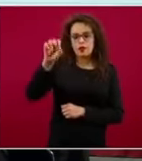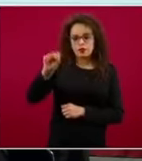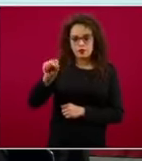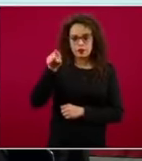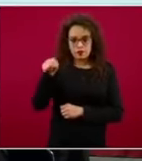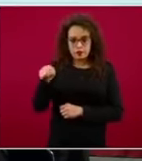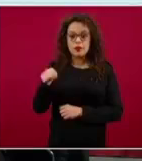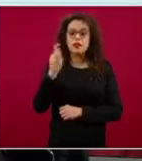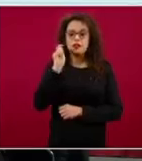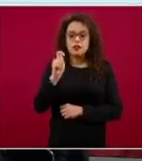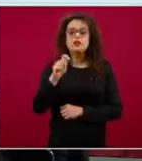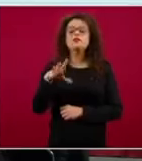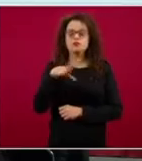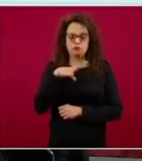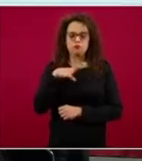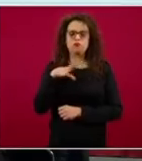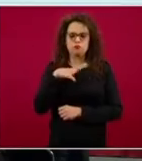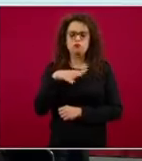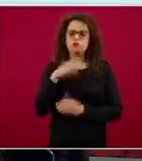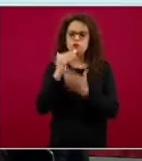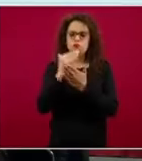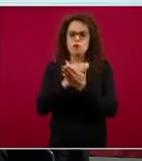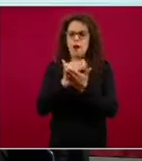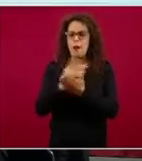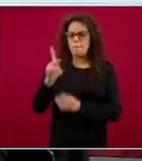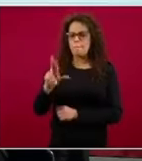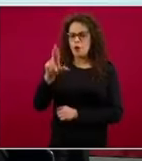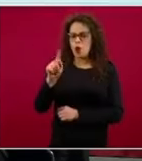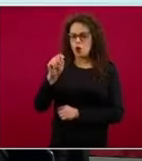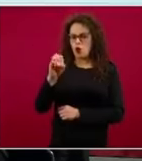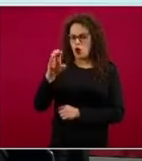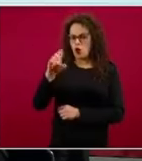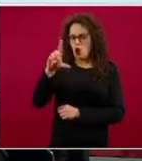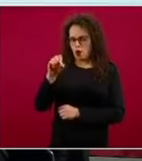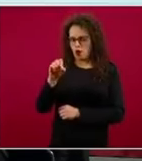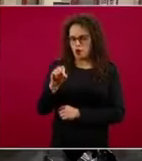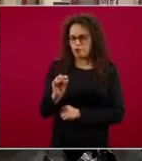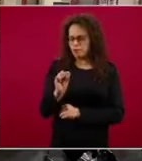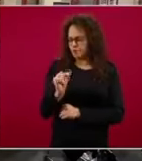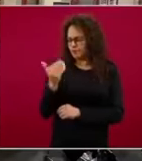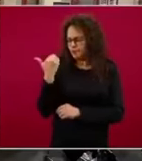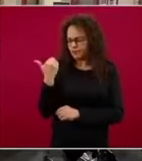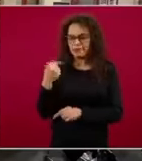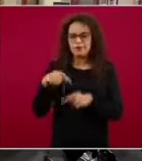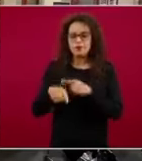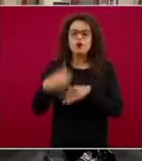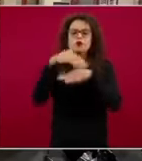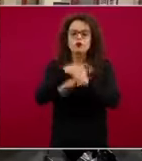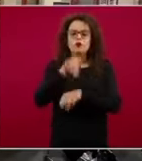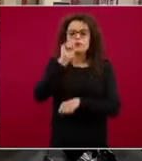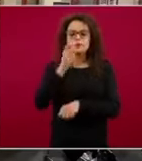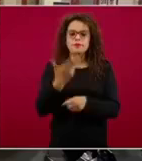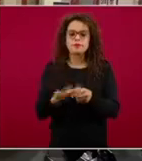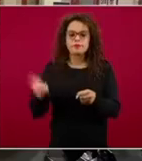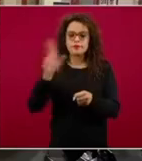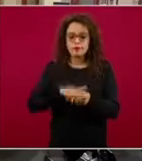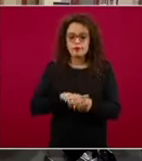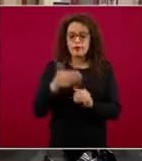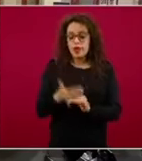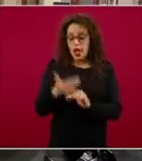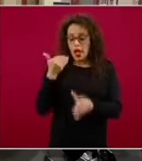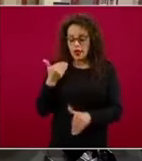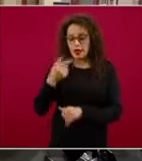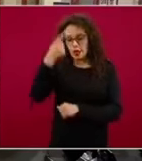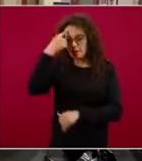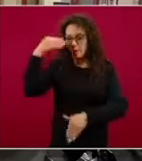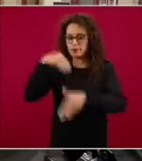es manteniéndolas también con un protocolo también reciente sobre hospitalización anticipada, especialmente